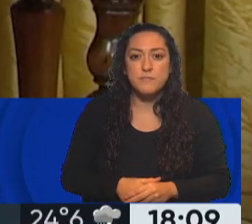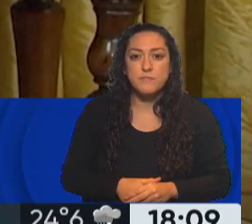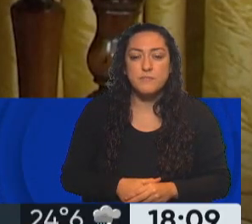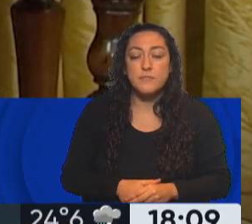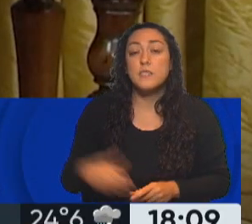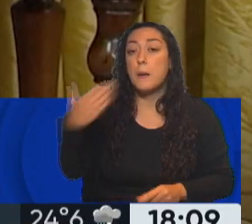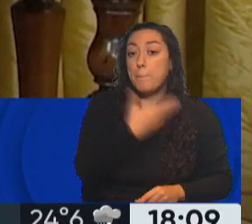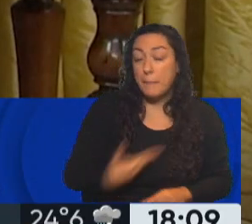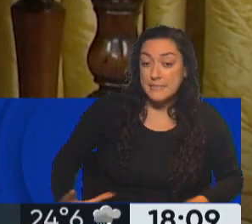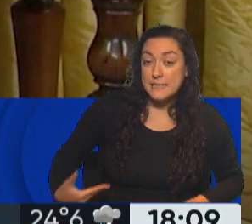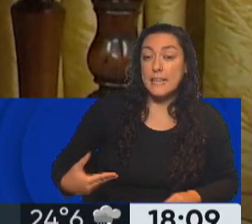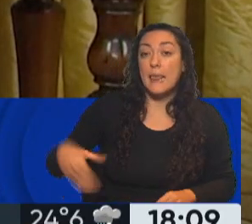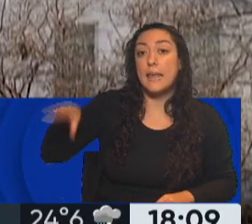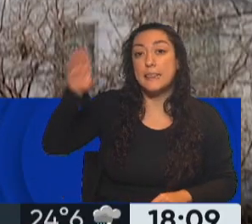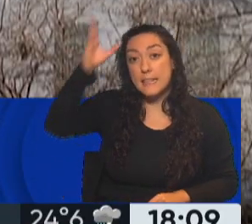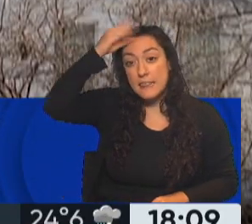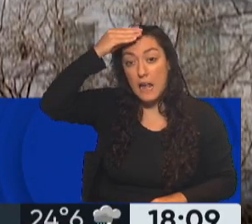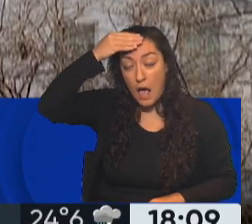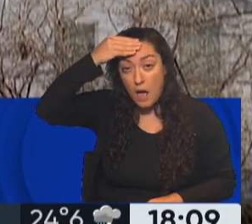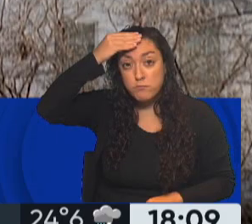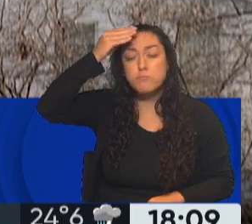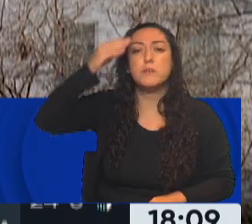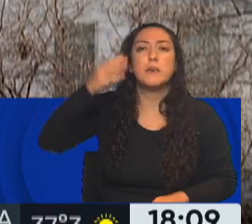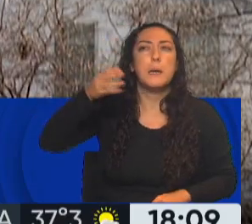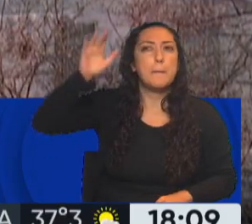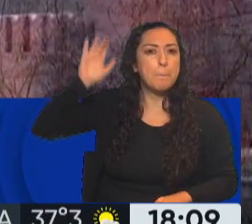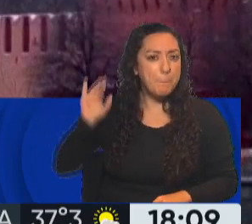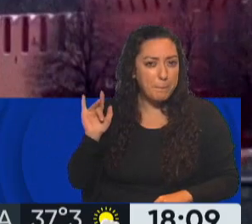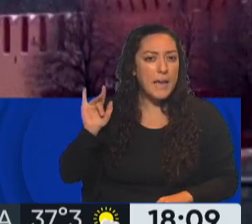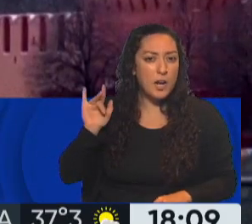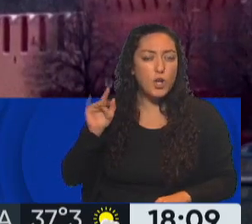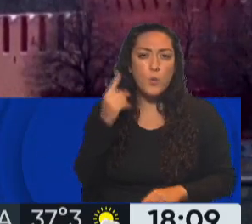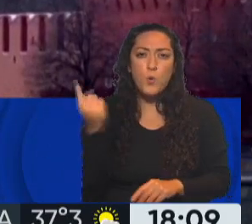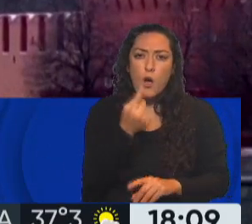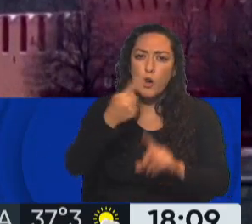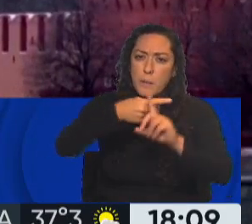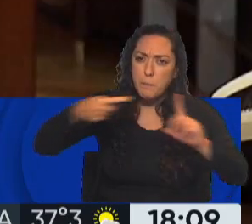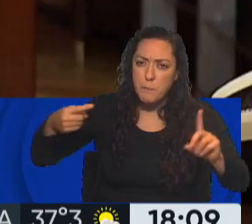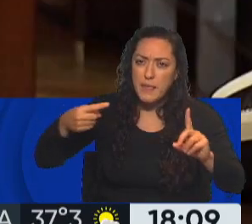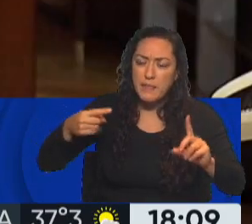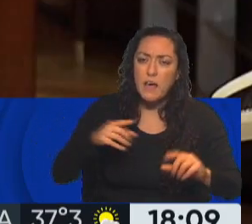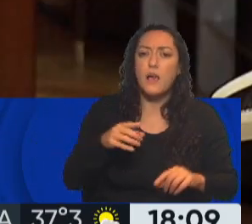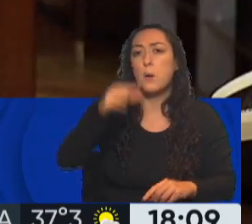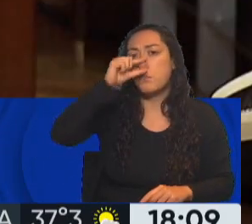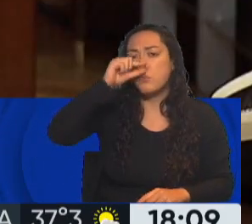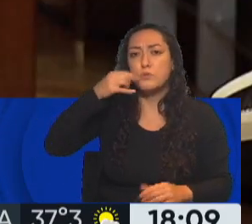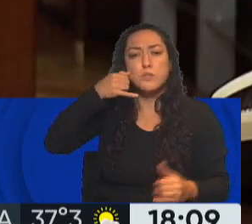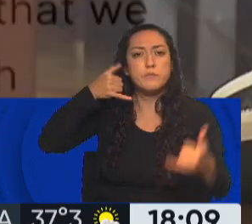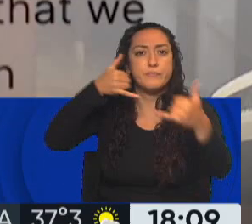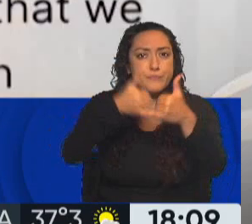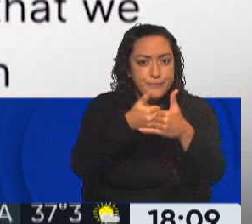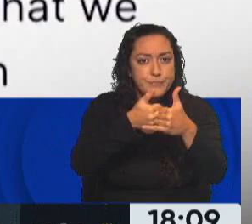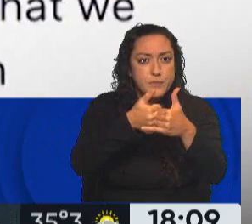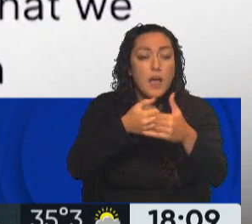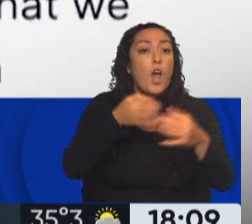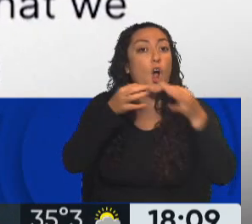El presidente estadounidense Donald Trump habló el miércoles por teléfono durante 1 hora y media con su par de Rusia, Vladimir Putin. Y el relato de